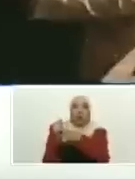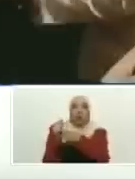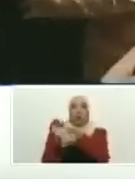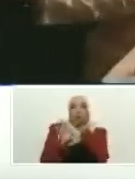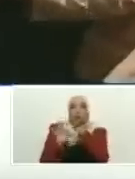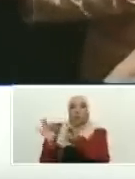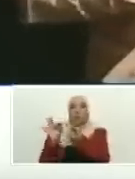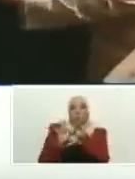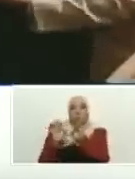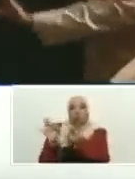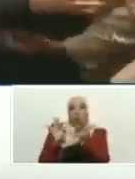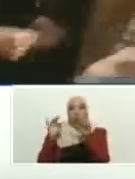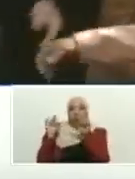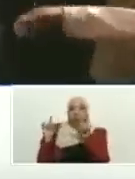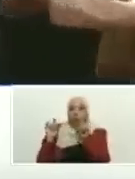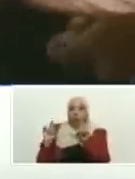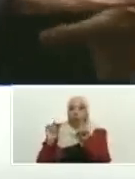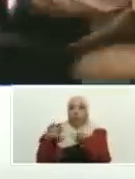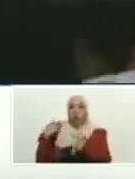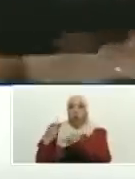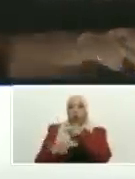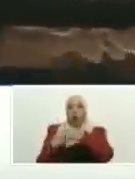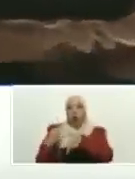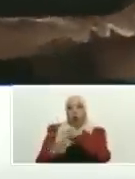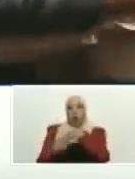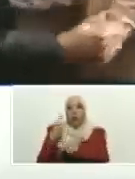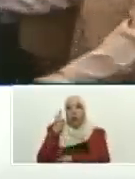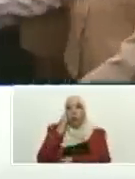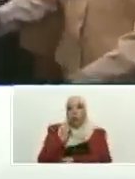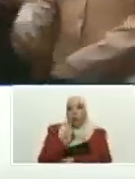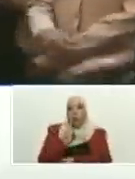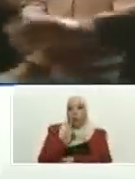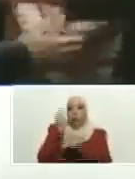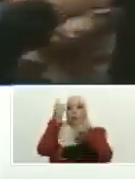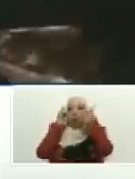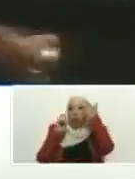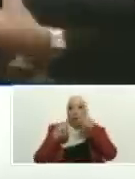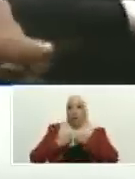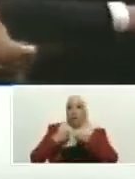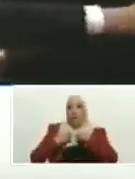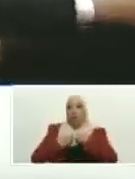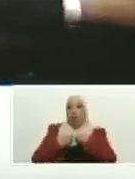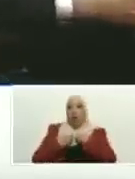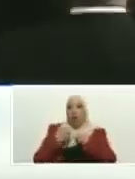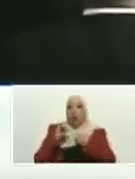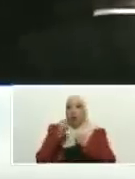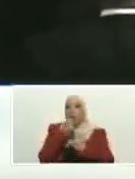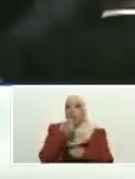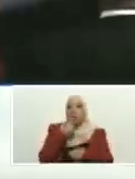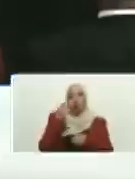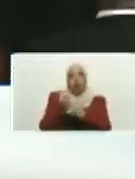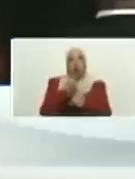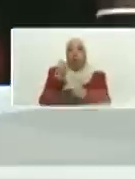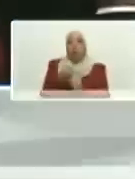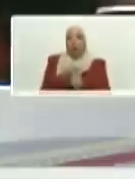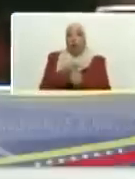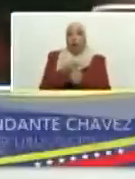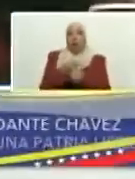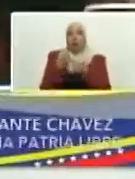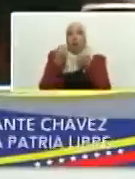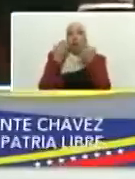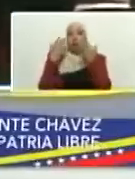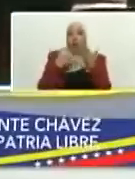preparó para conducir la revolución bolivariana. Así que Chávez hizo una obra hermosa, grandiosa,